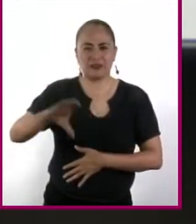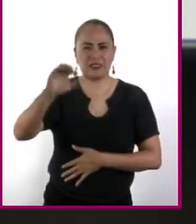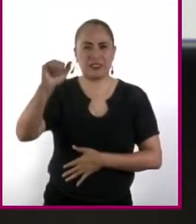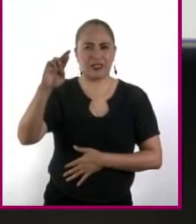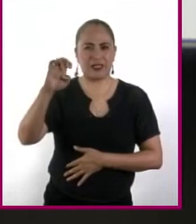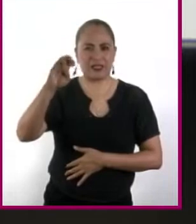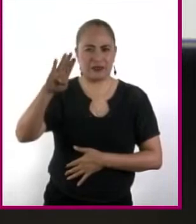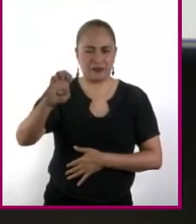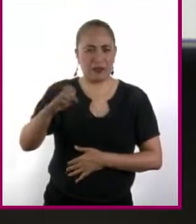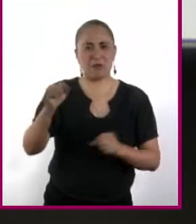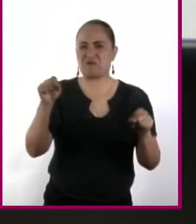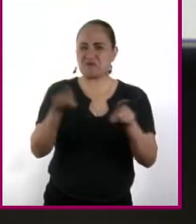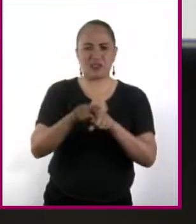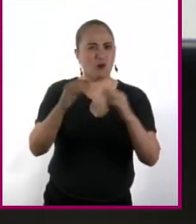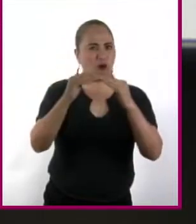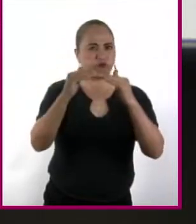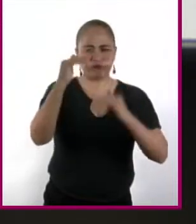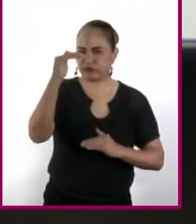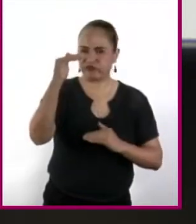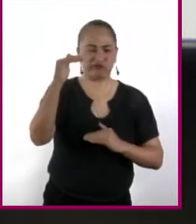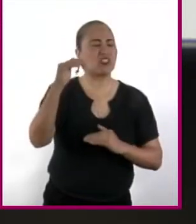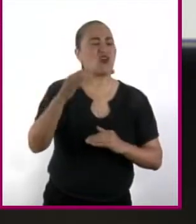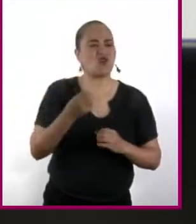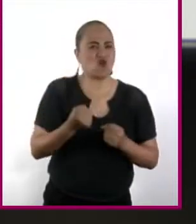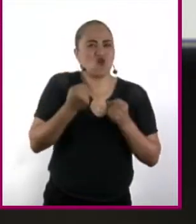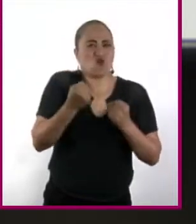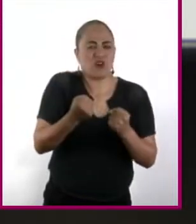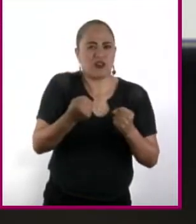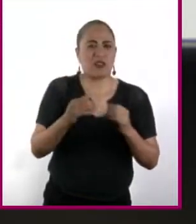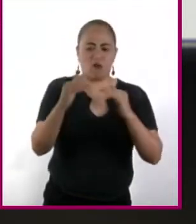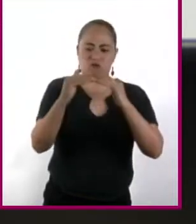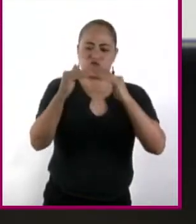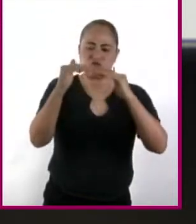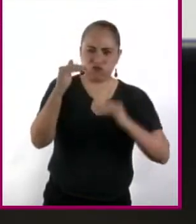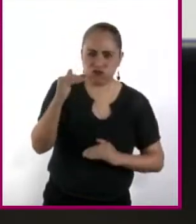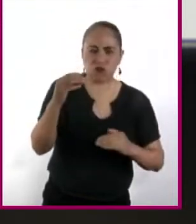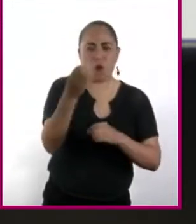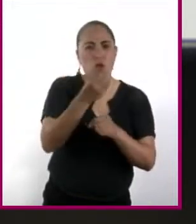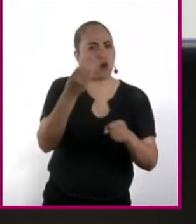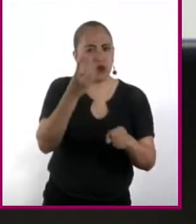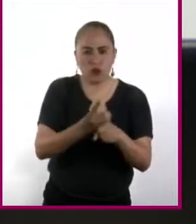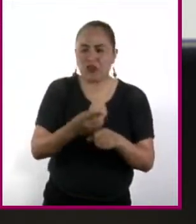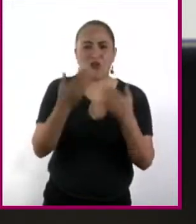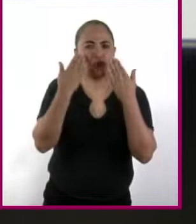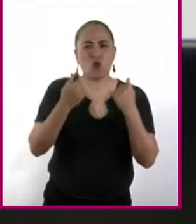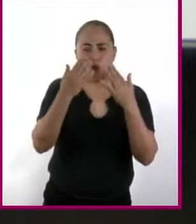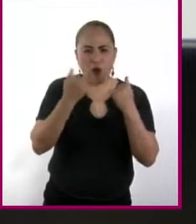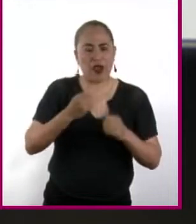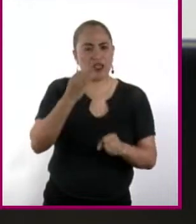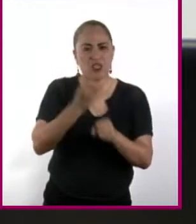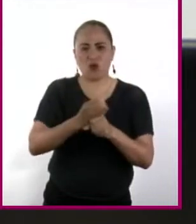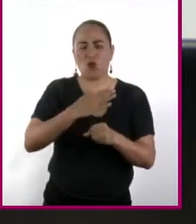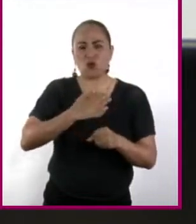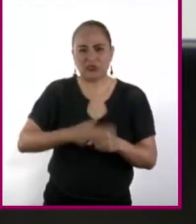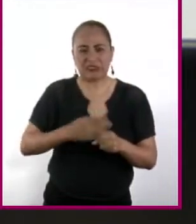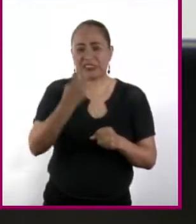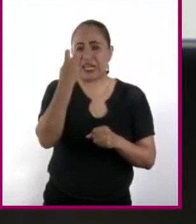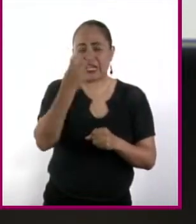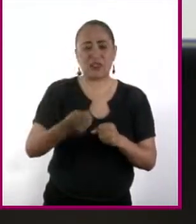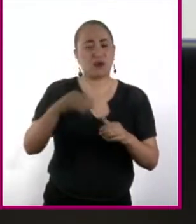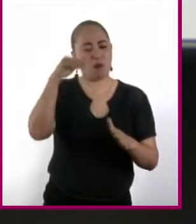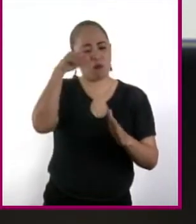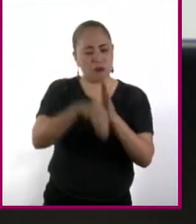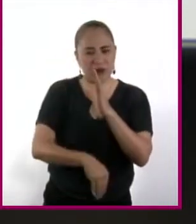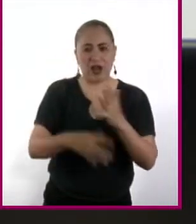la desigualdad y destaca que la percepción de desventaja, la falta de oportunidades y la injusticia incentivan las actividades